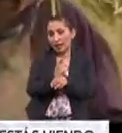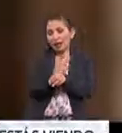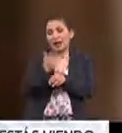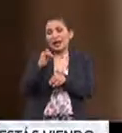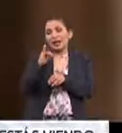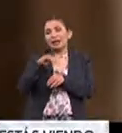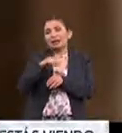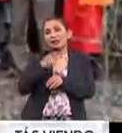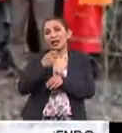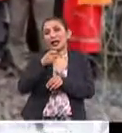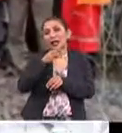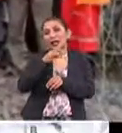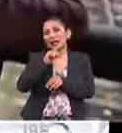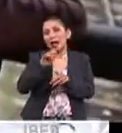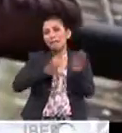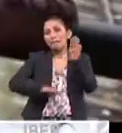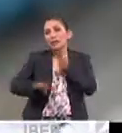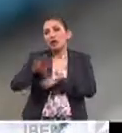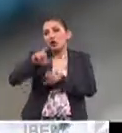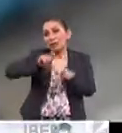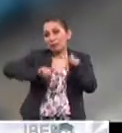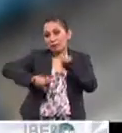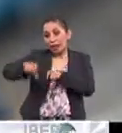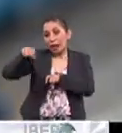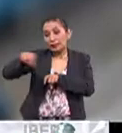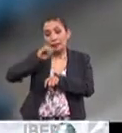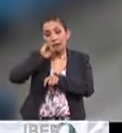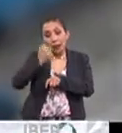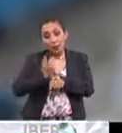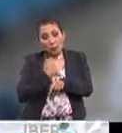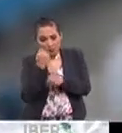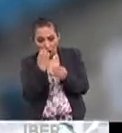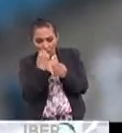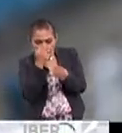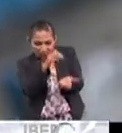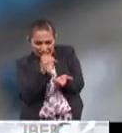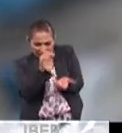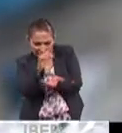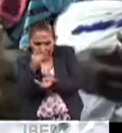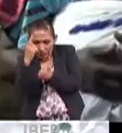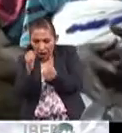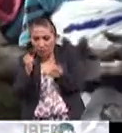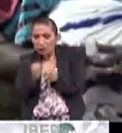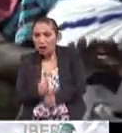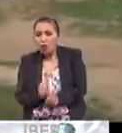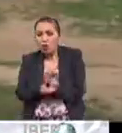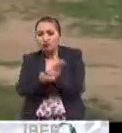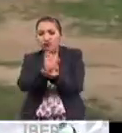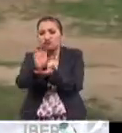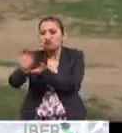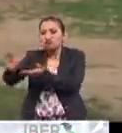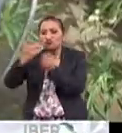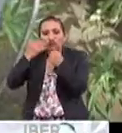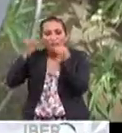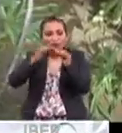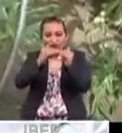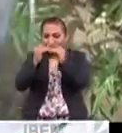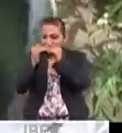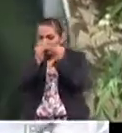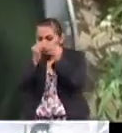Bioquímica, y el aprovechamiento alimentario para garantizar la distribución